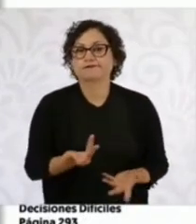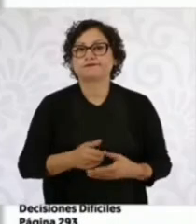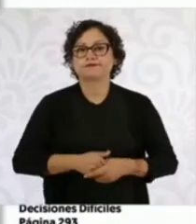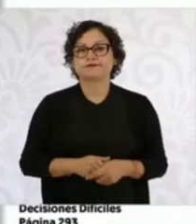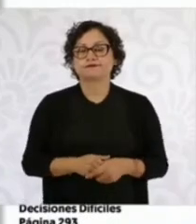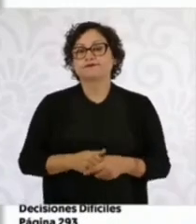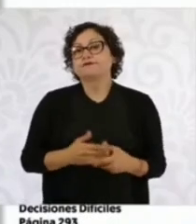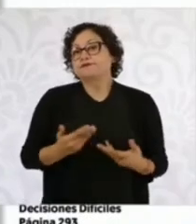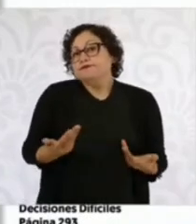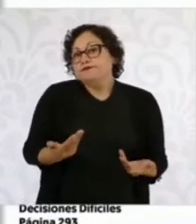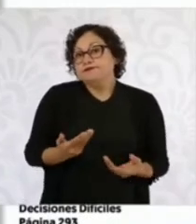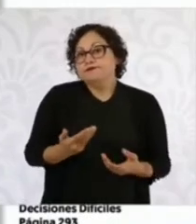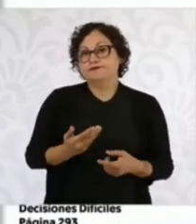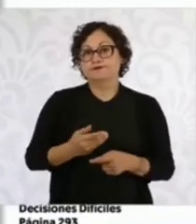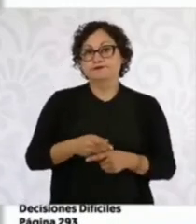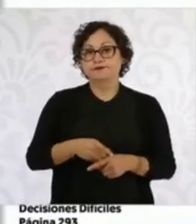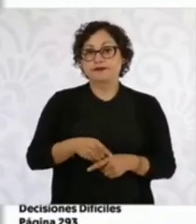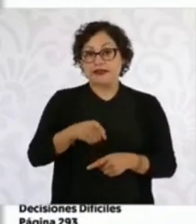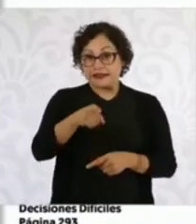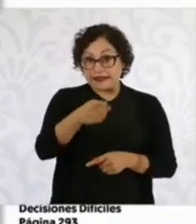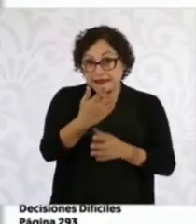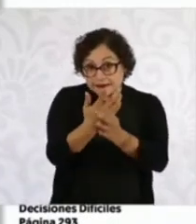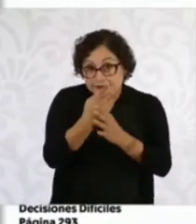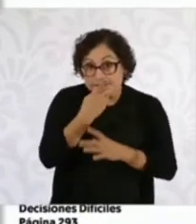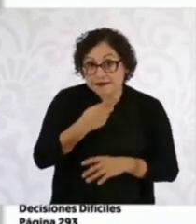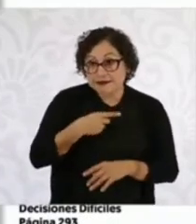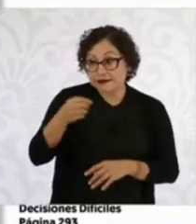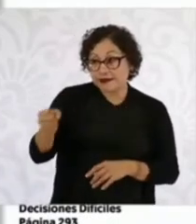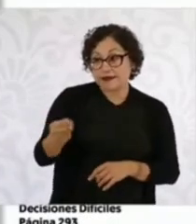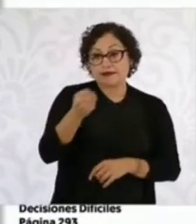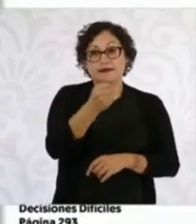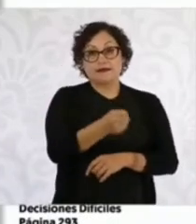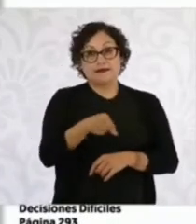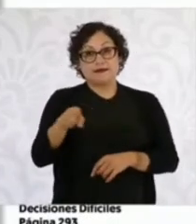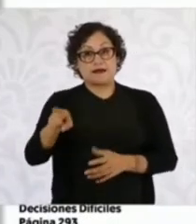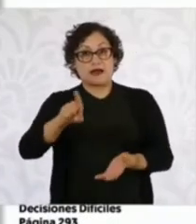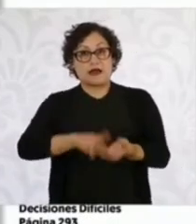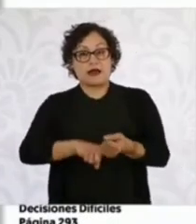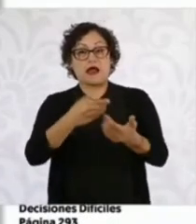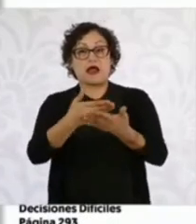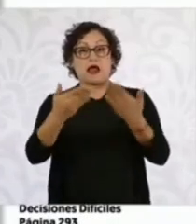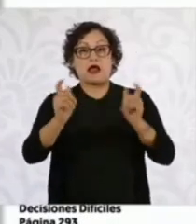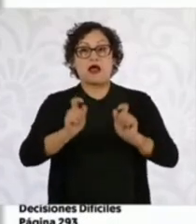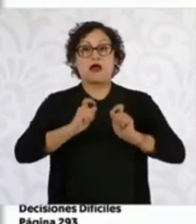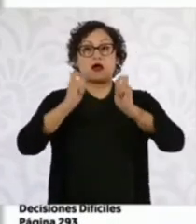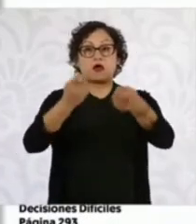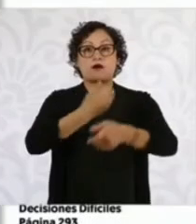Es el jefe del cártel inmobiliario, el presidente del PAN.